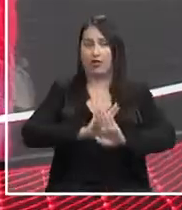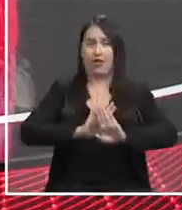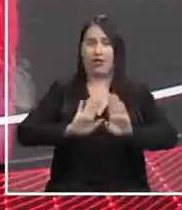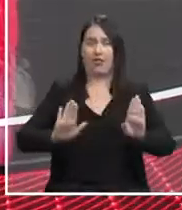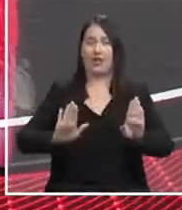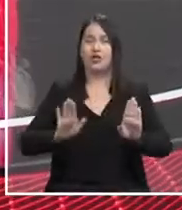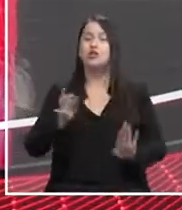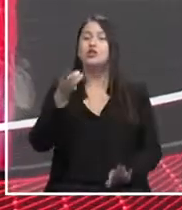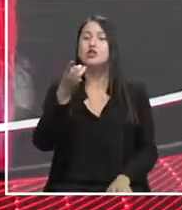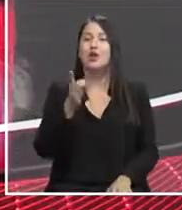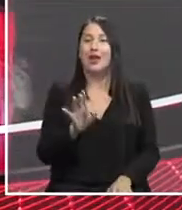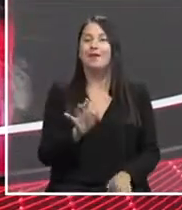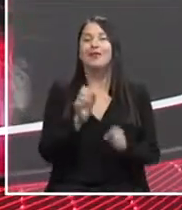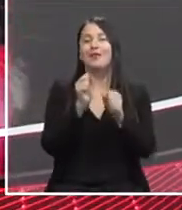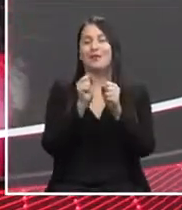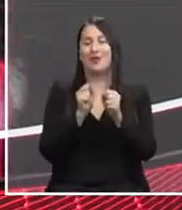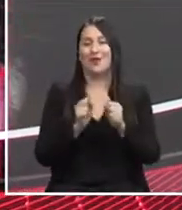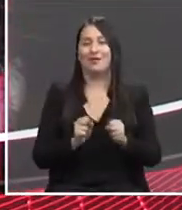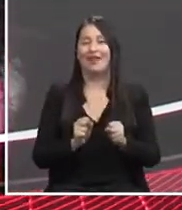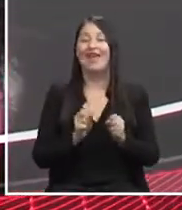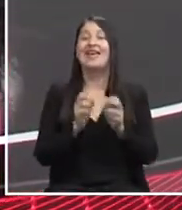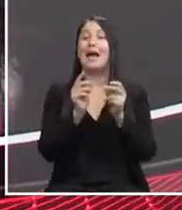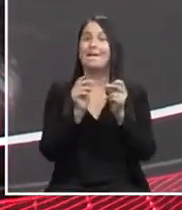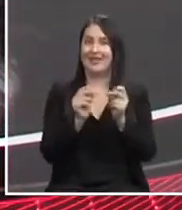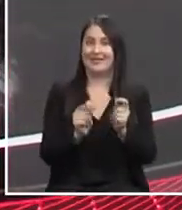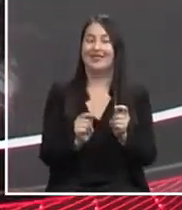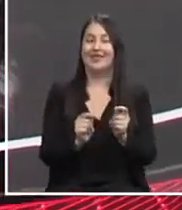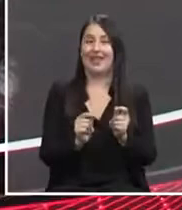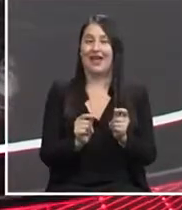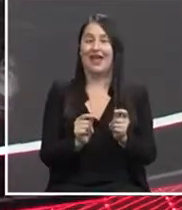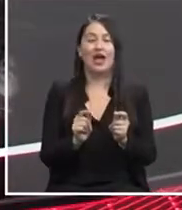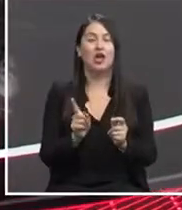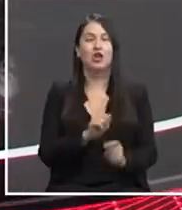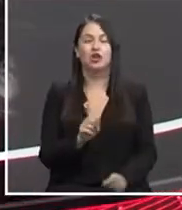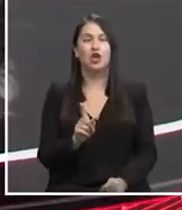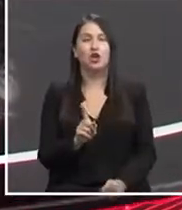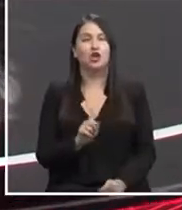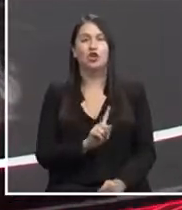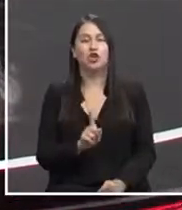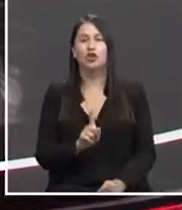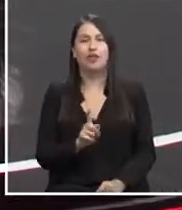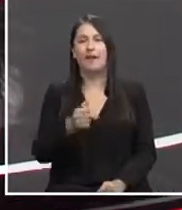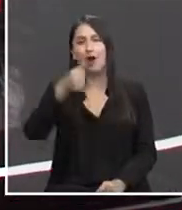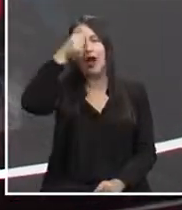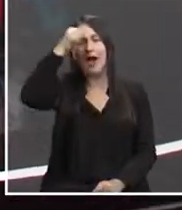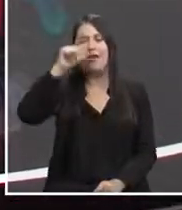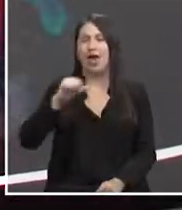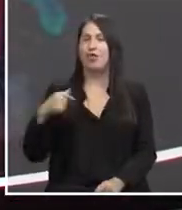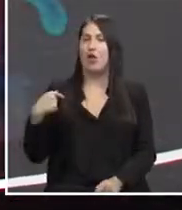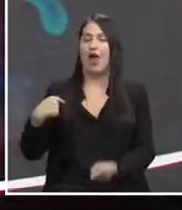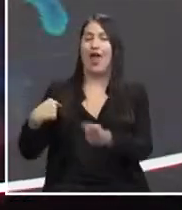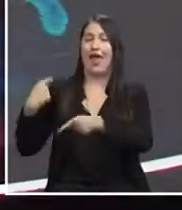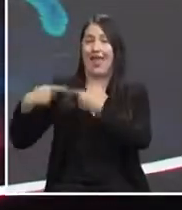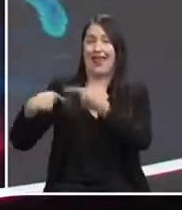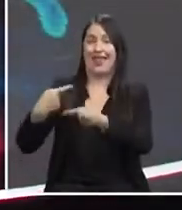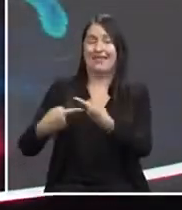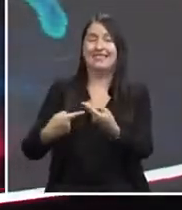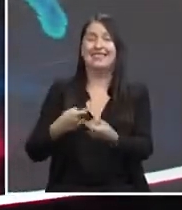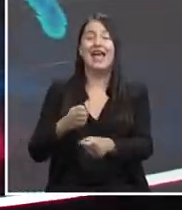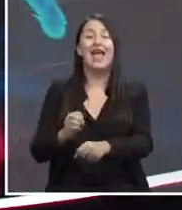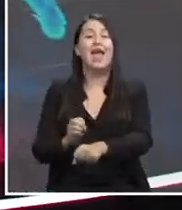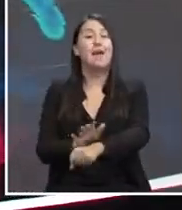menos la posibilidad y la capacidad, porque no estamos condenados por nuestra herencia ni siquiera emocional, de